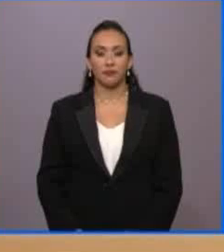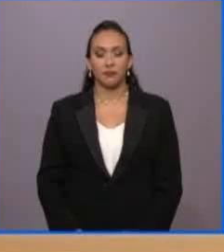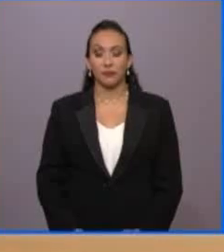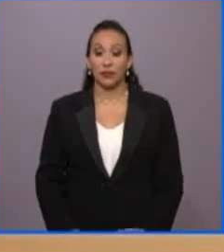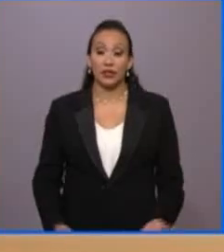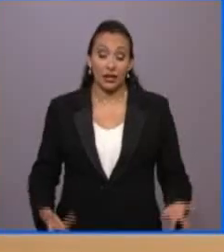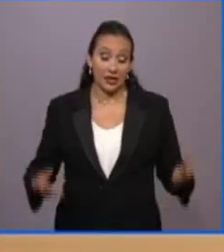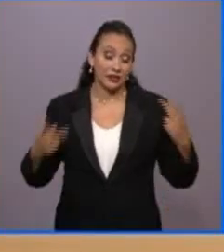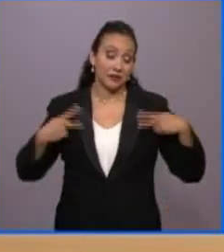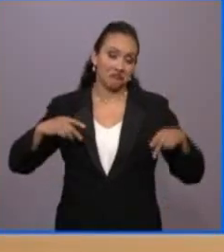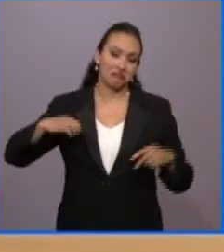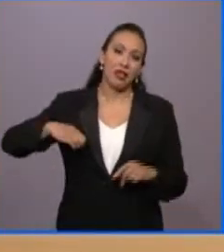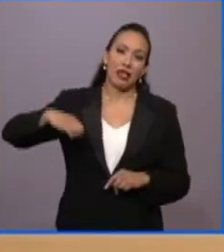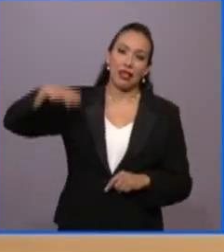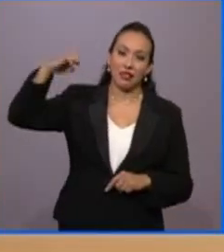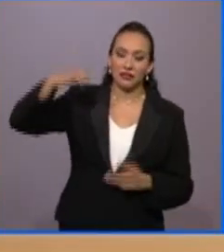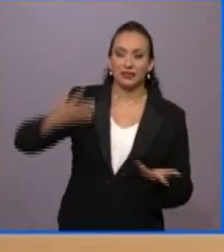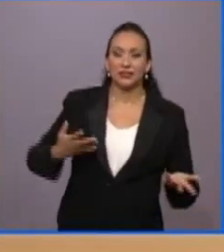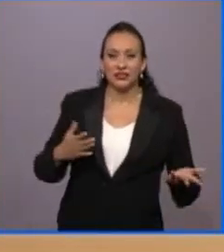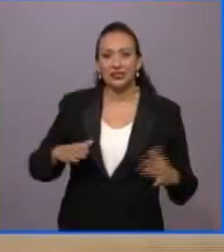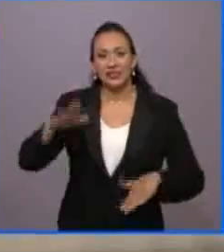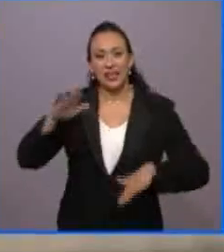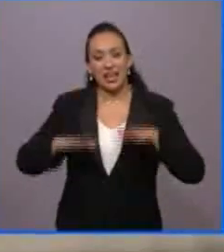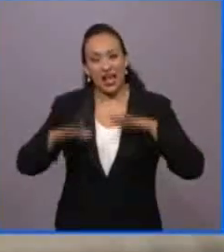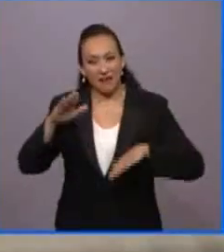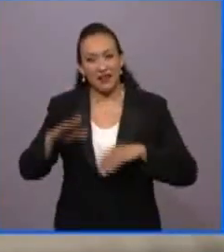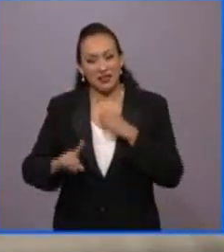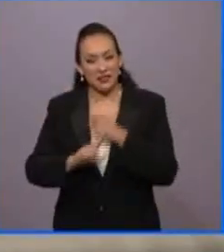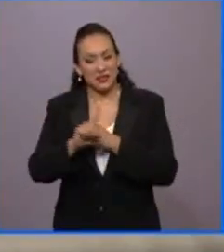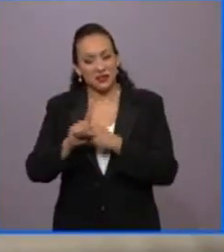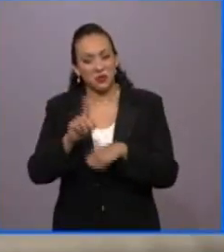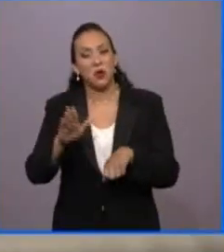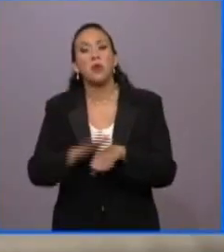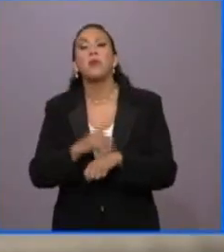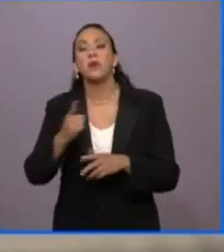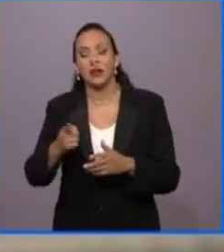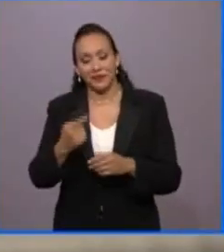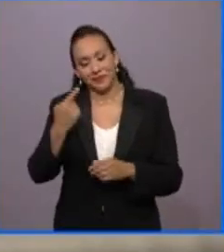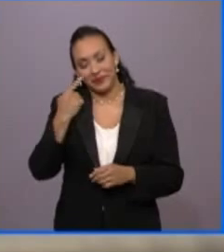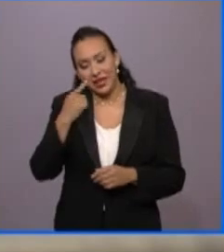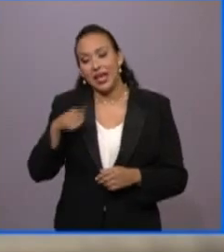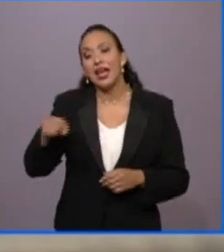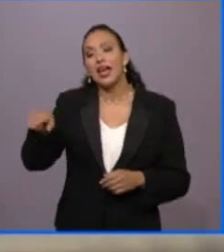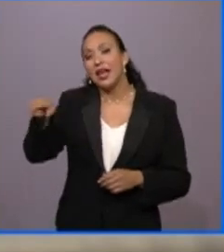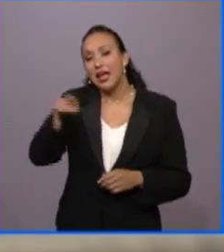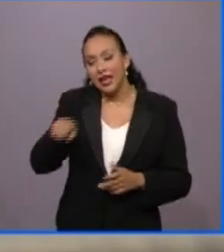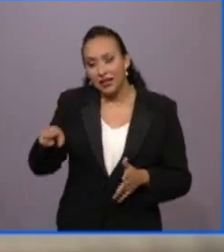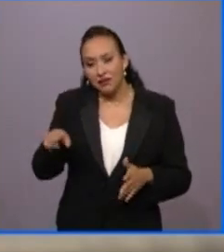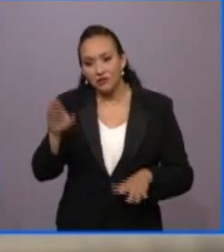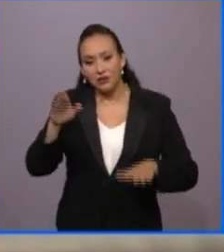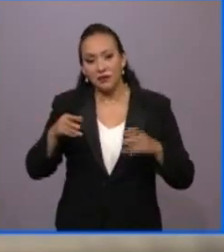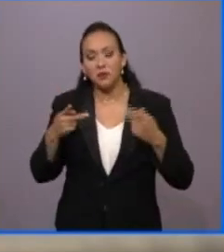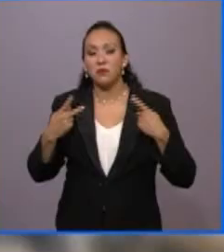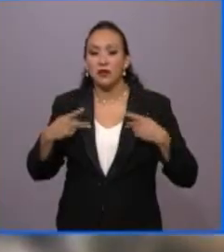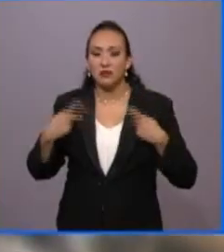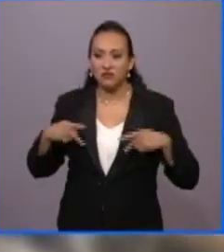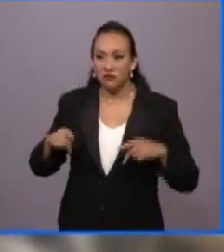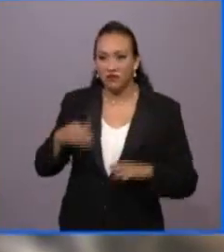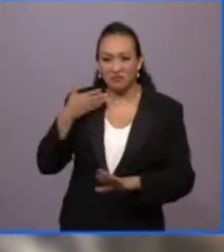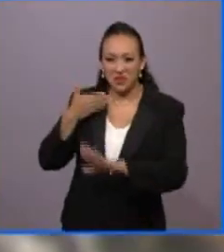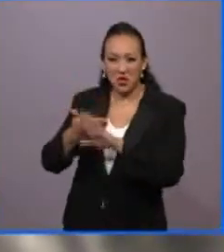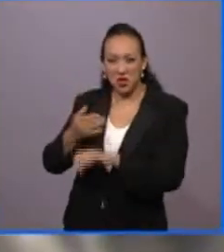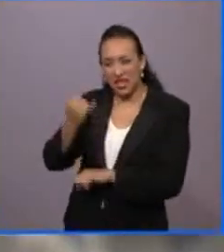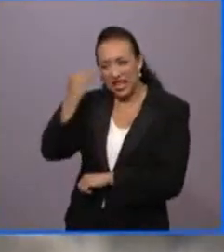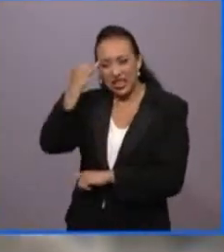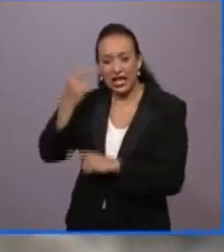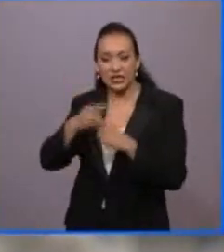Las personas mayores enfrentan estereotipos relacionados con su edad que se agravan cuando están privados de su libertad, al permanecer